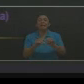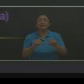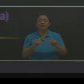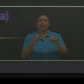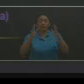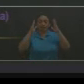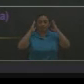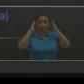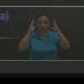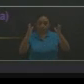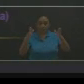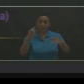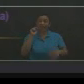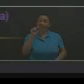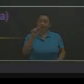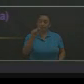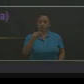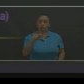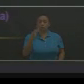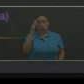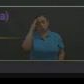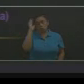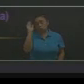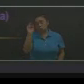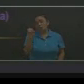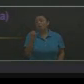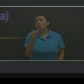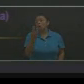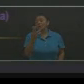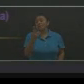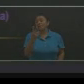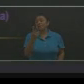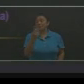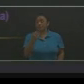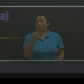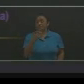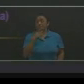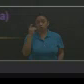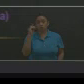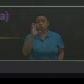ello. Mire, yo no sé cuántas veces Dios le ha hablado a usted.